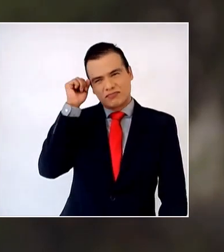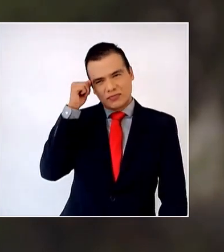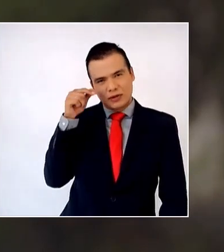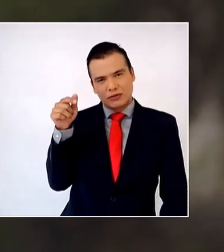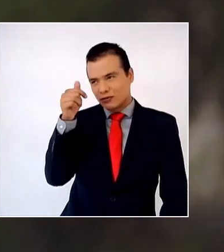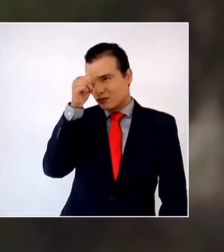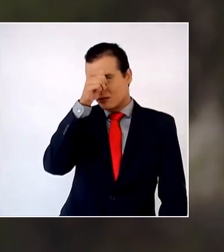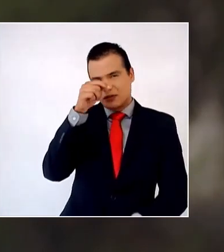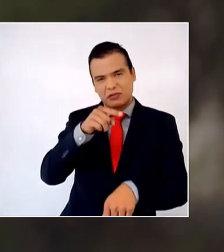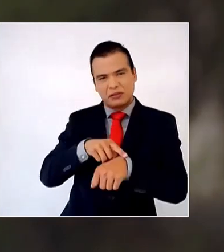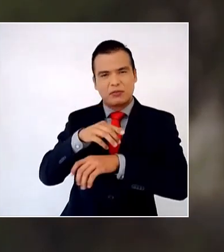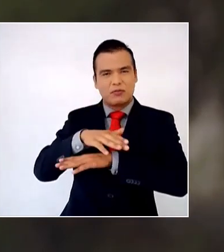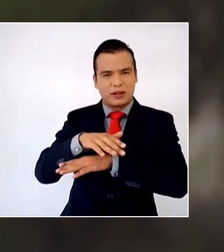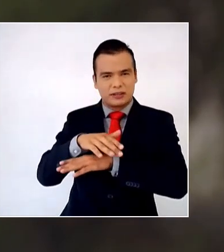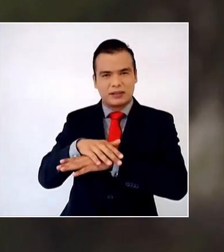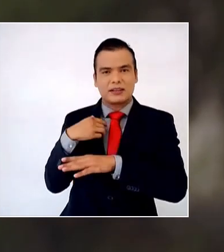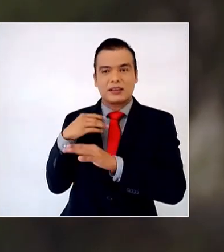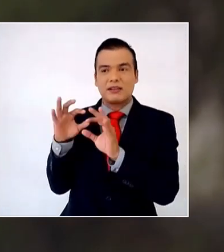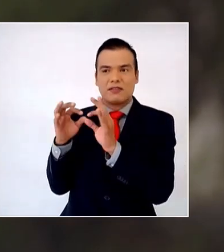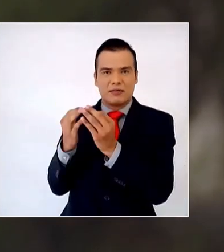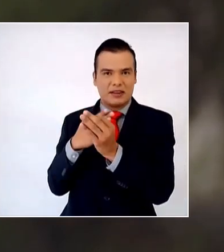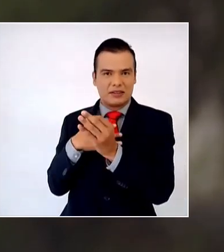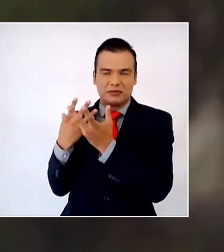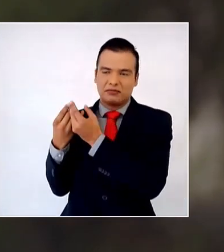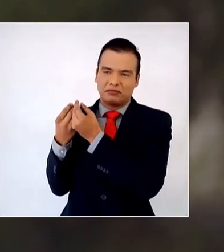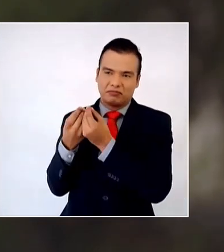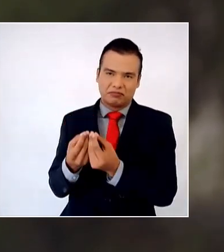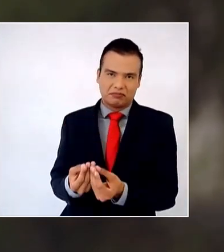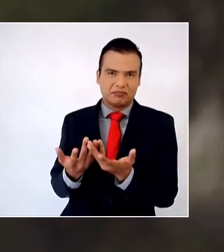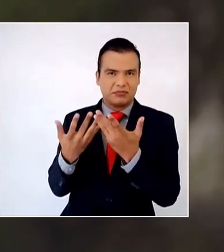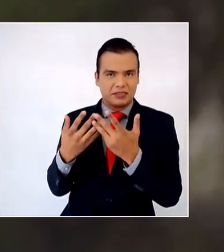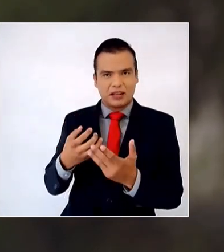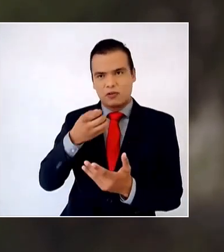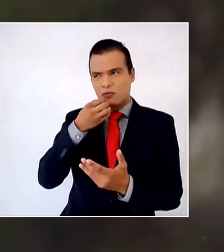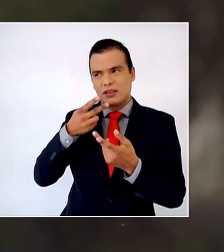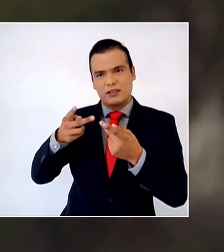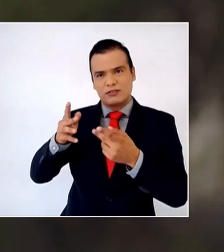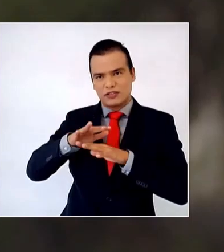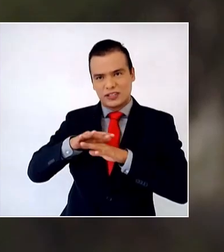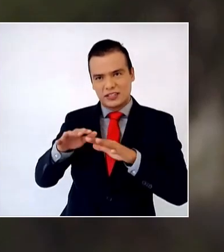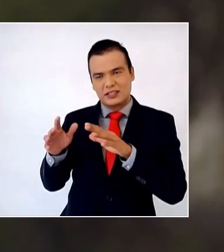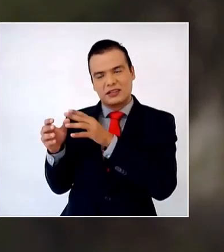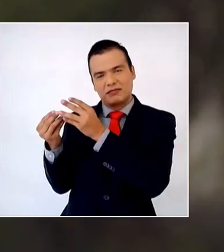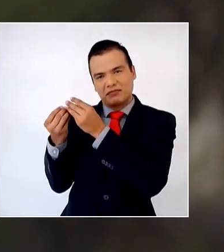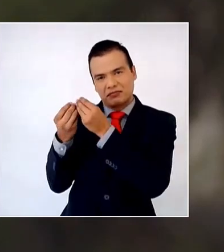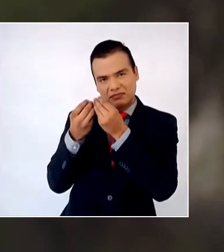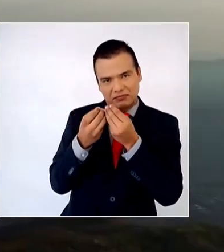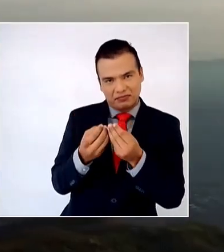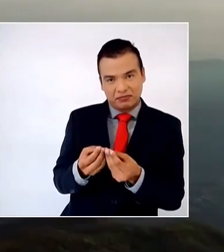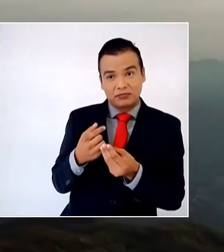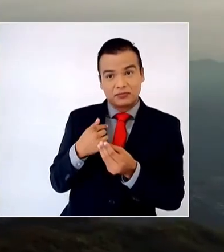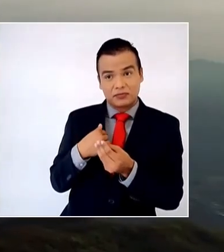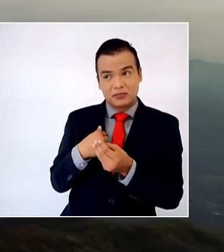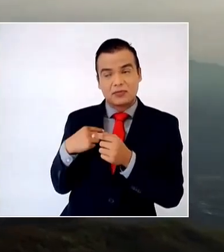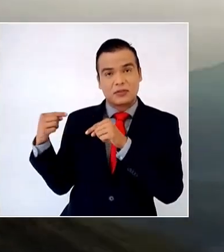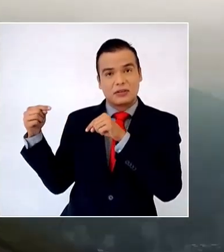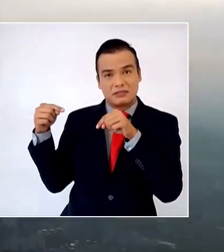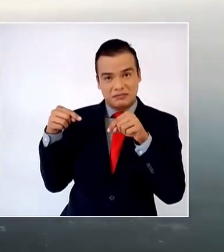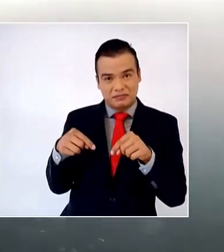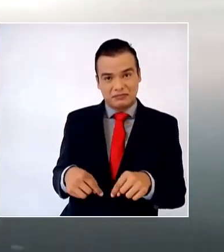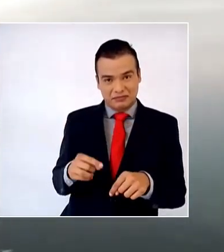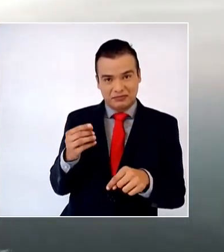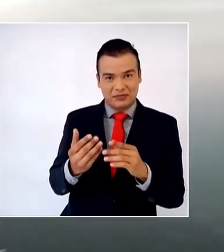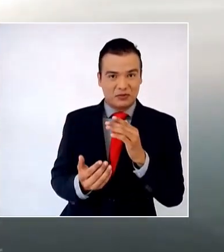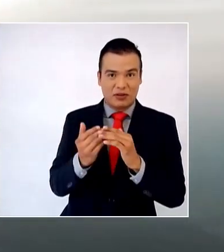mi familia. Se vinieron como 5 o 6 personas a traerme porque iba a vivir aquí. No conocía dónde me